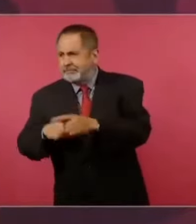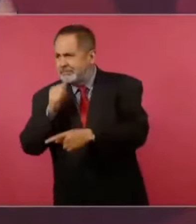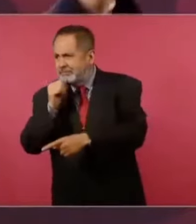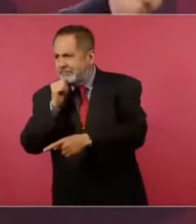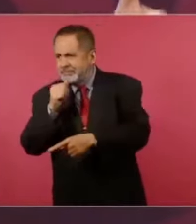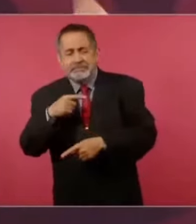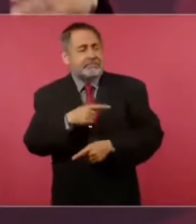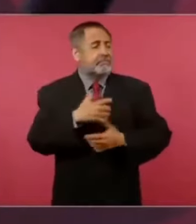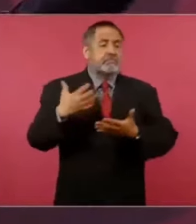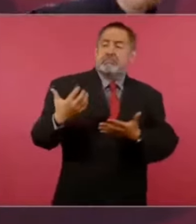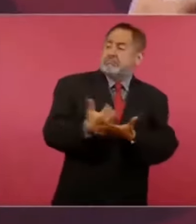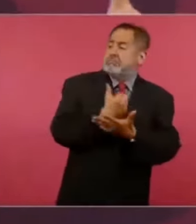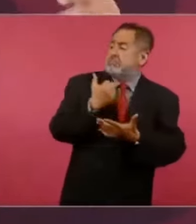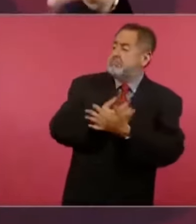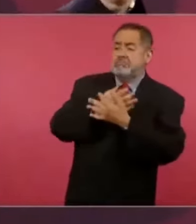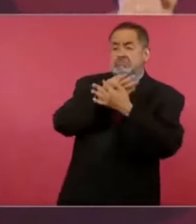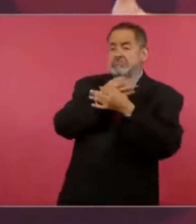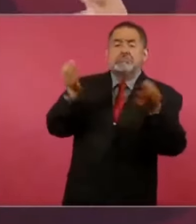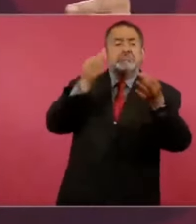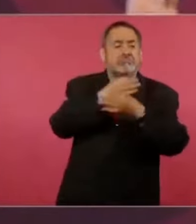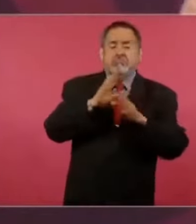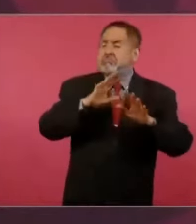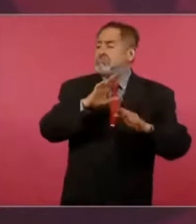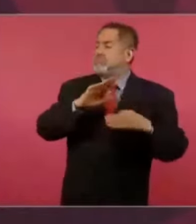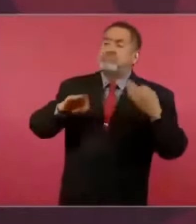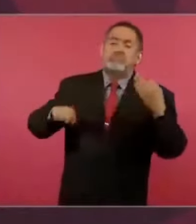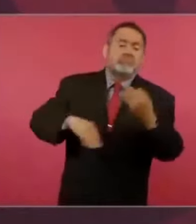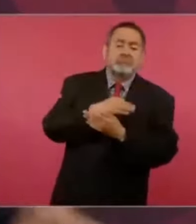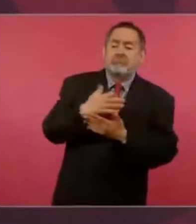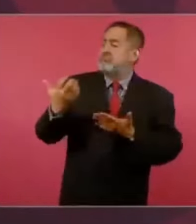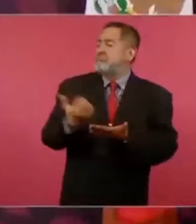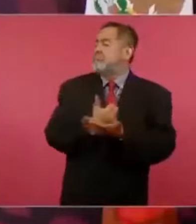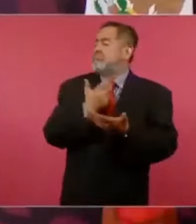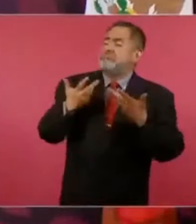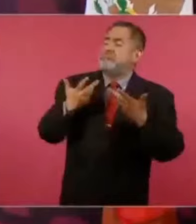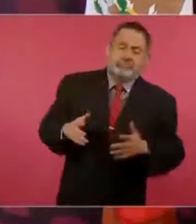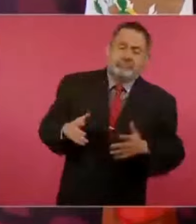Y a declarar, todos ganamos,